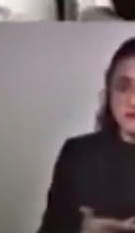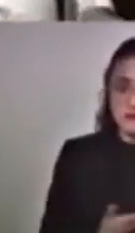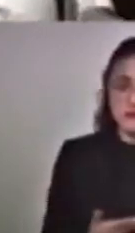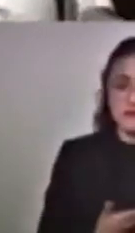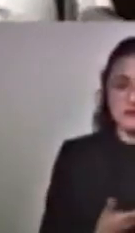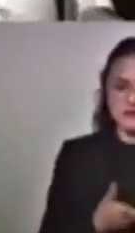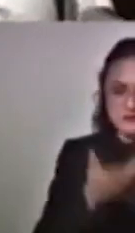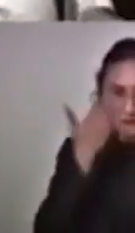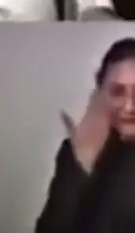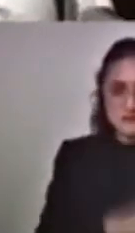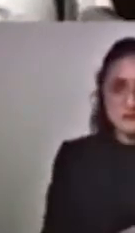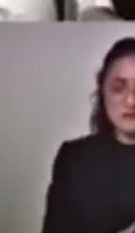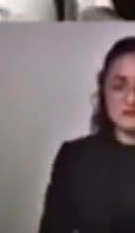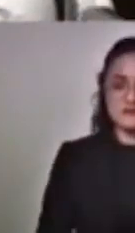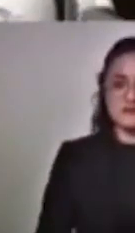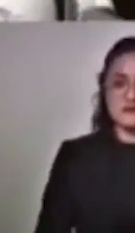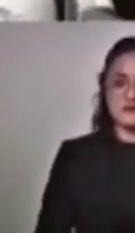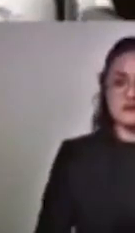¿Sí sabes?